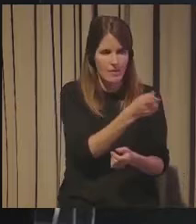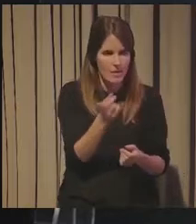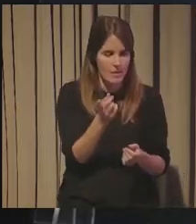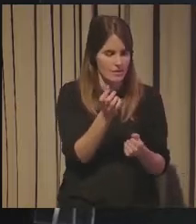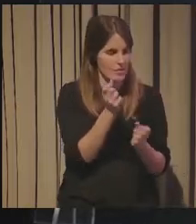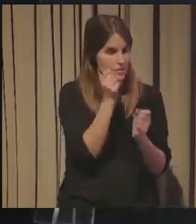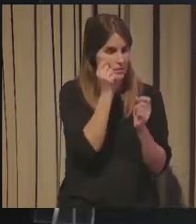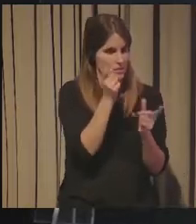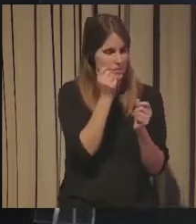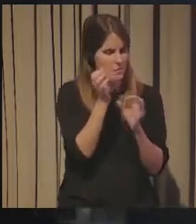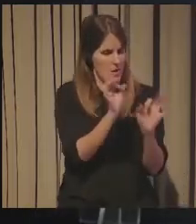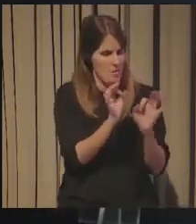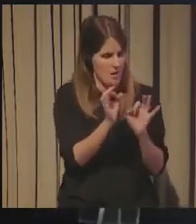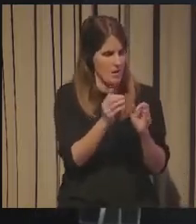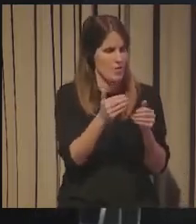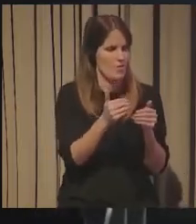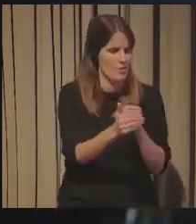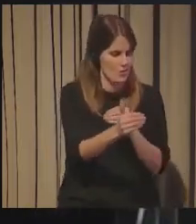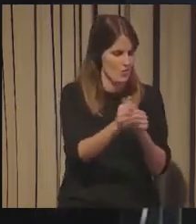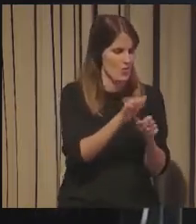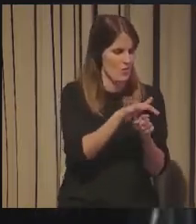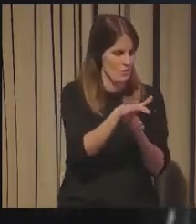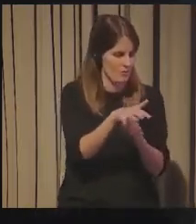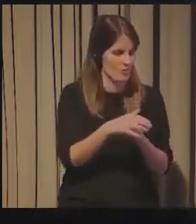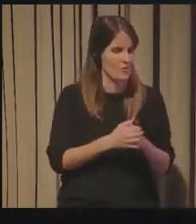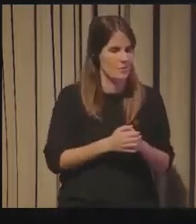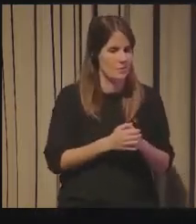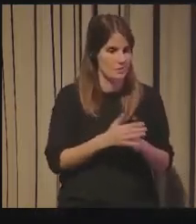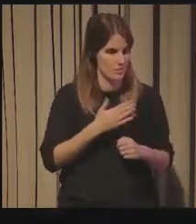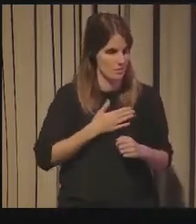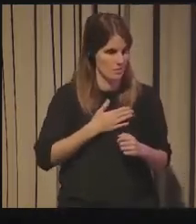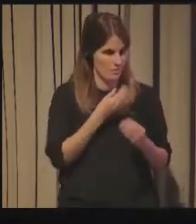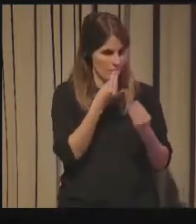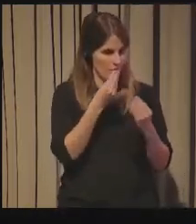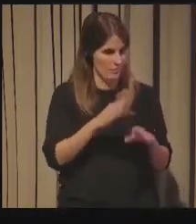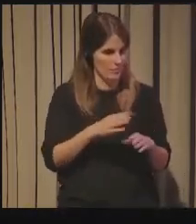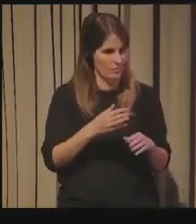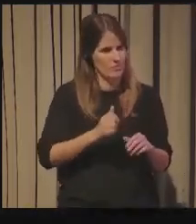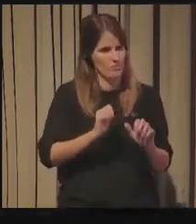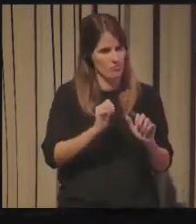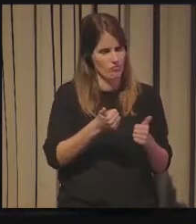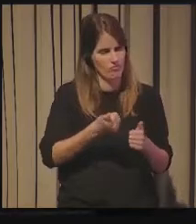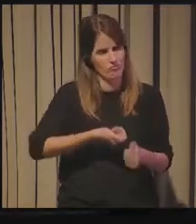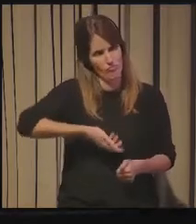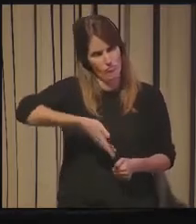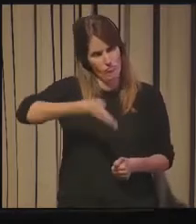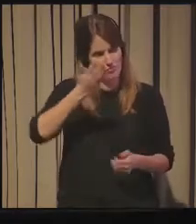y para que puedan influir en todo esto. Y mi propia historia empieza hace muchos años.